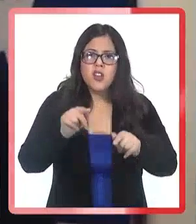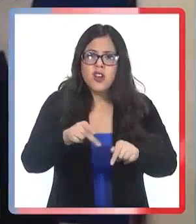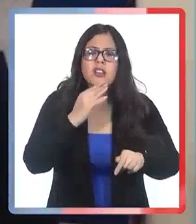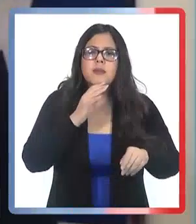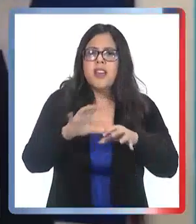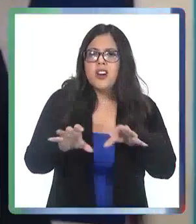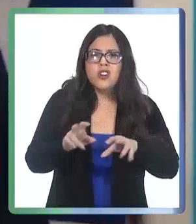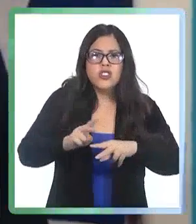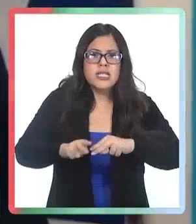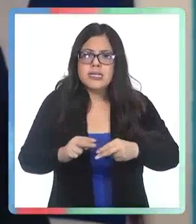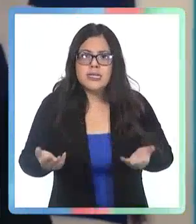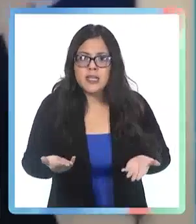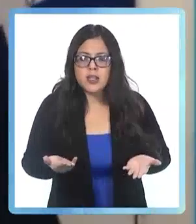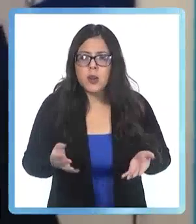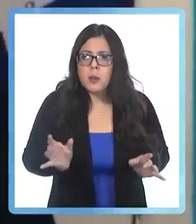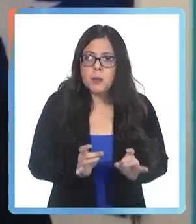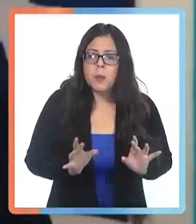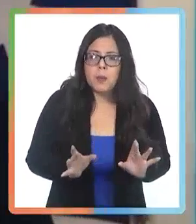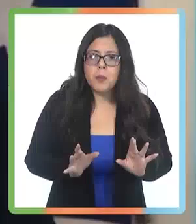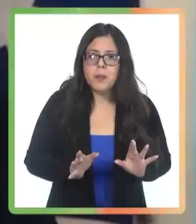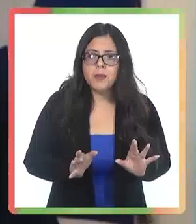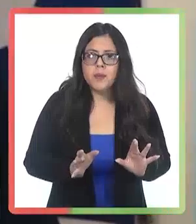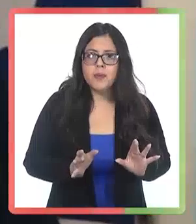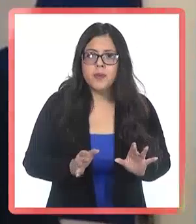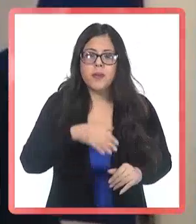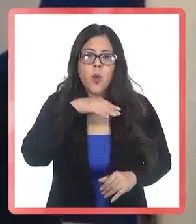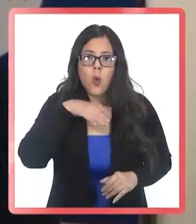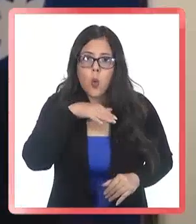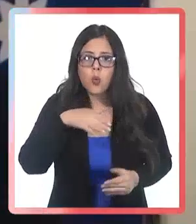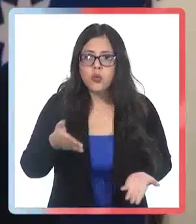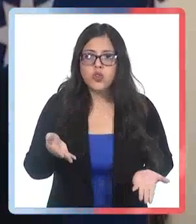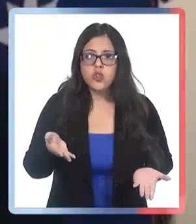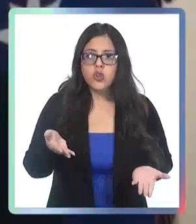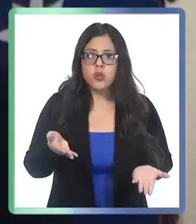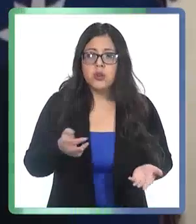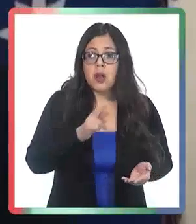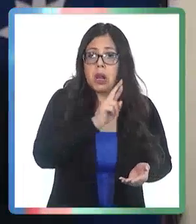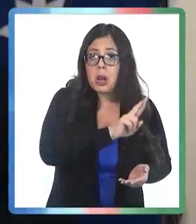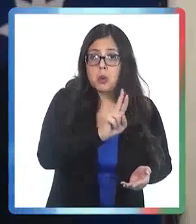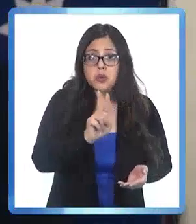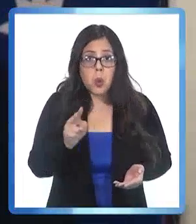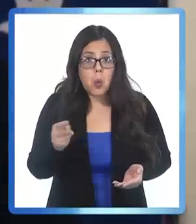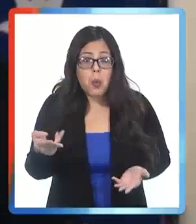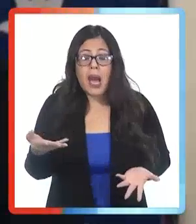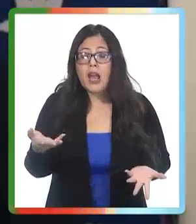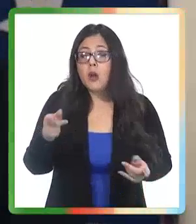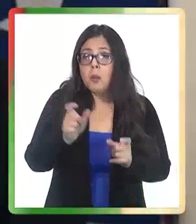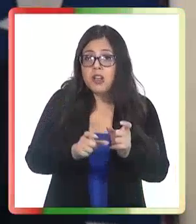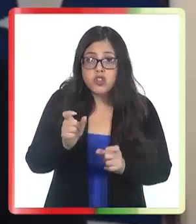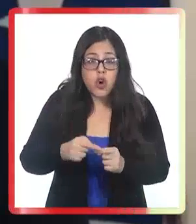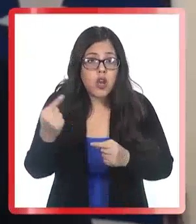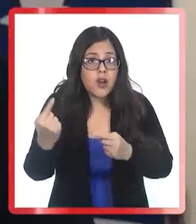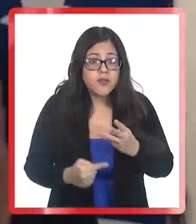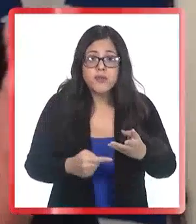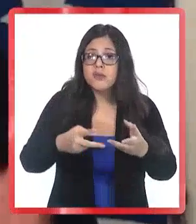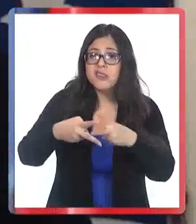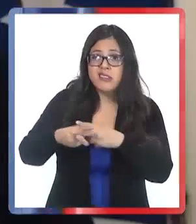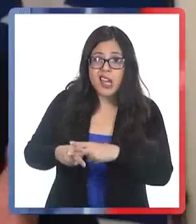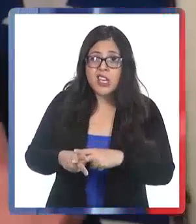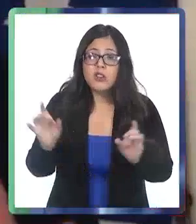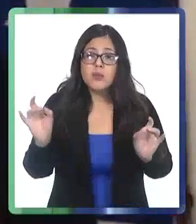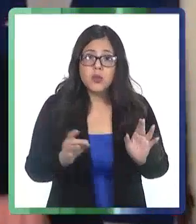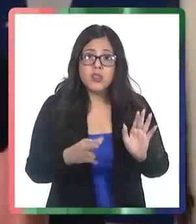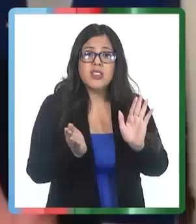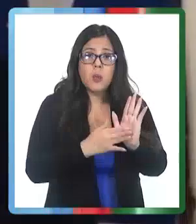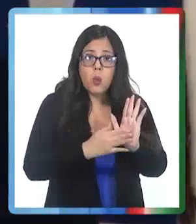qué recursos se habrían eventualmente utilizado para ello, recursos humanos, recursos técnicos, y finalmente sé que hay algún acta,